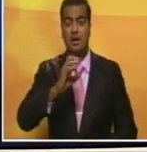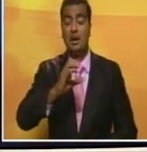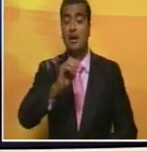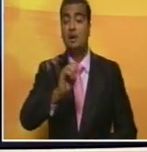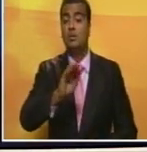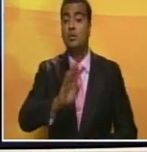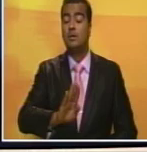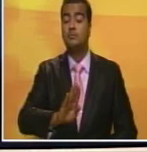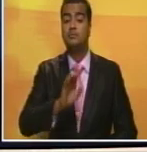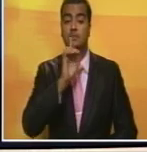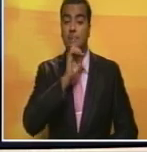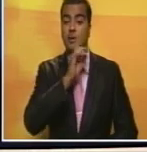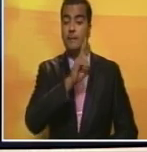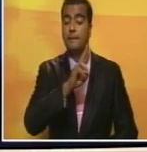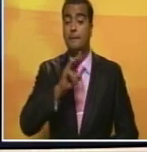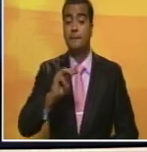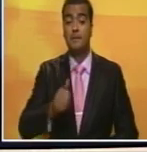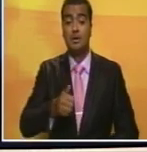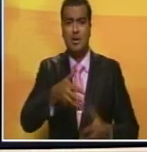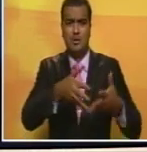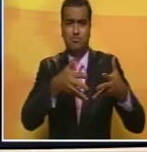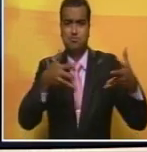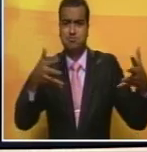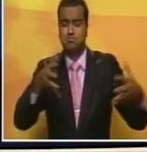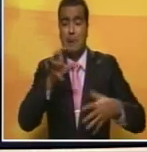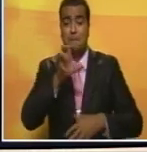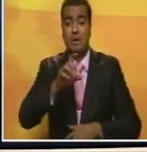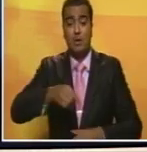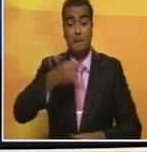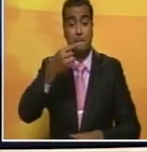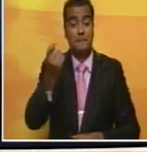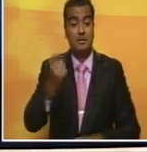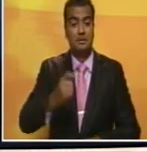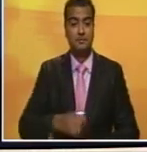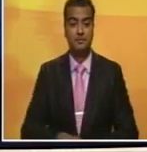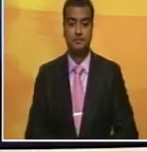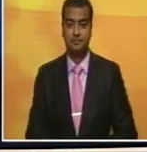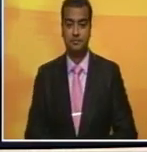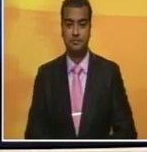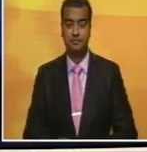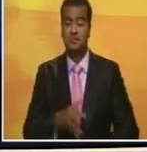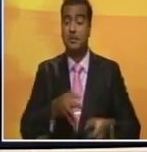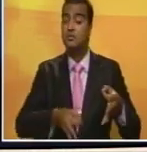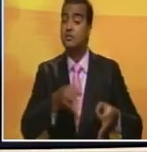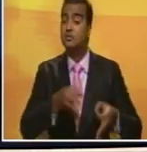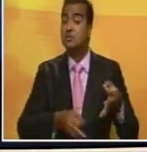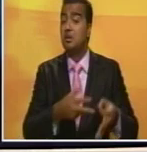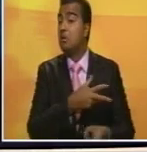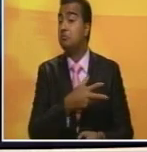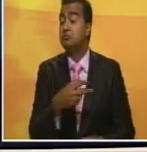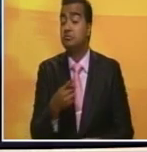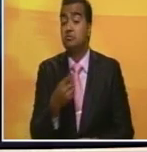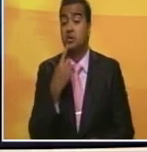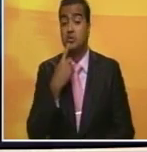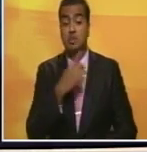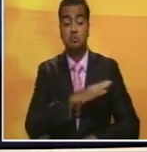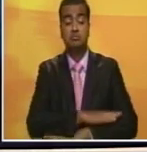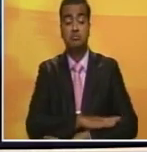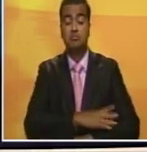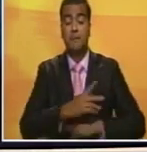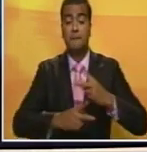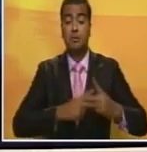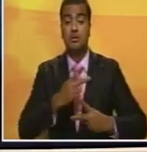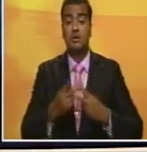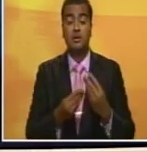Ramiro Molina, estima una mayor inflación en el país para los próximos meses. A su juicio, mientras no se atenúe o discipline la